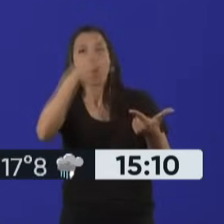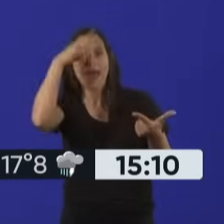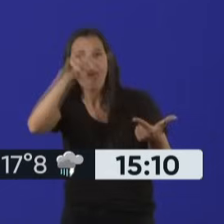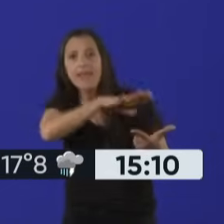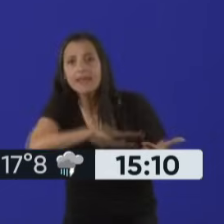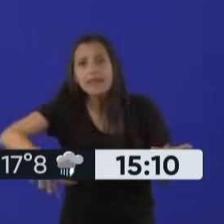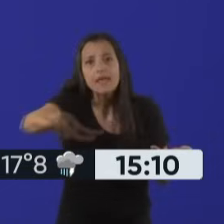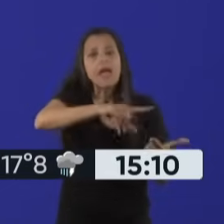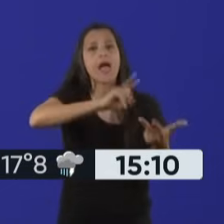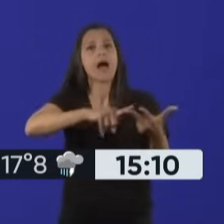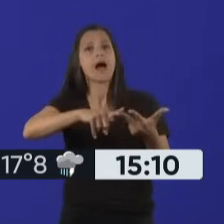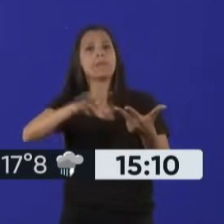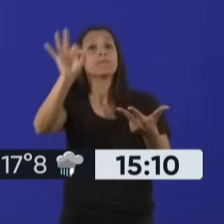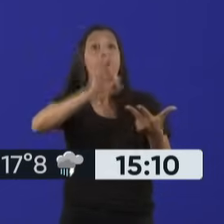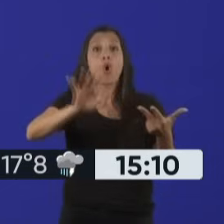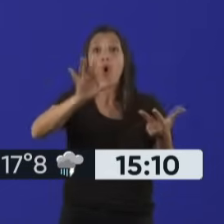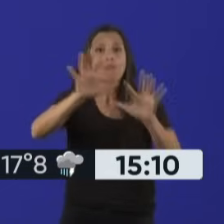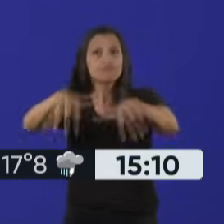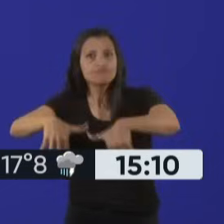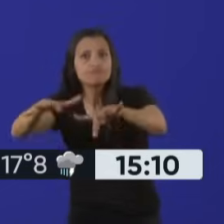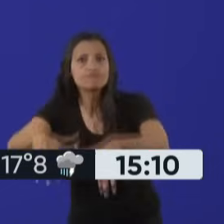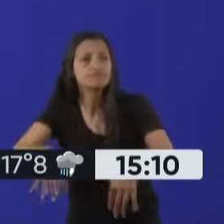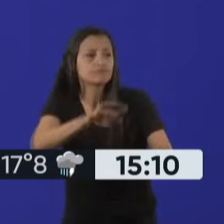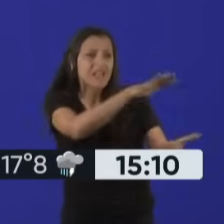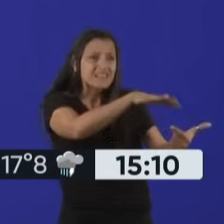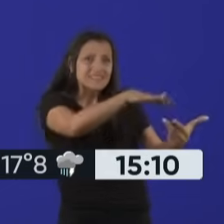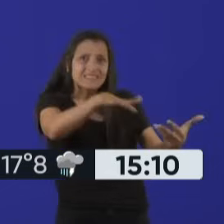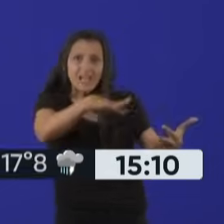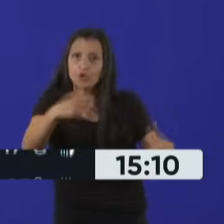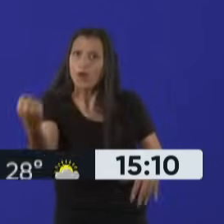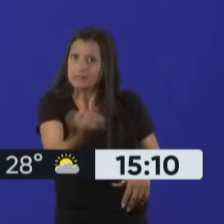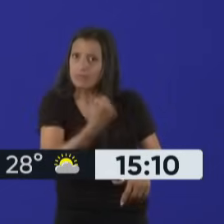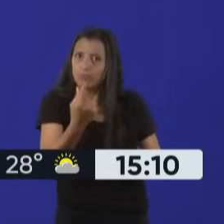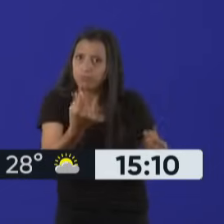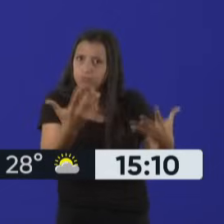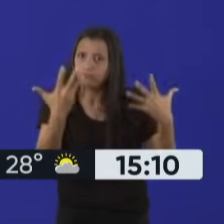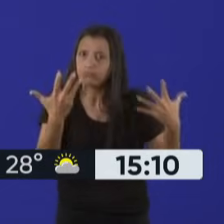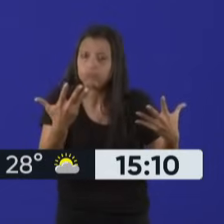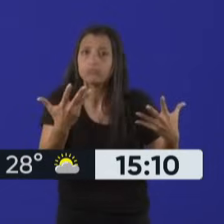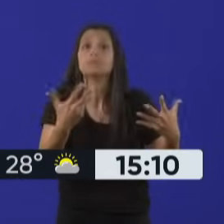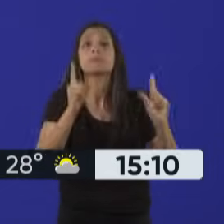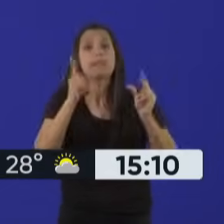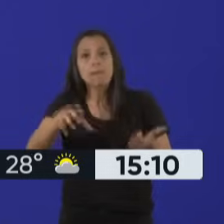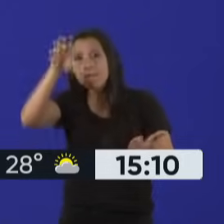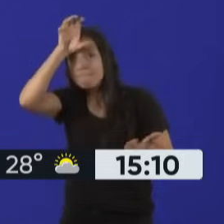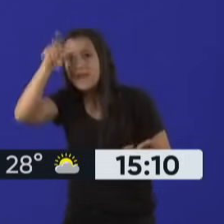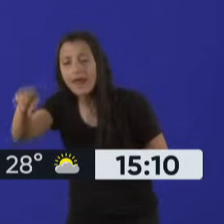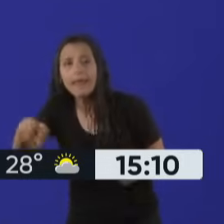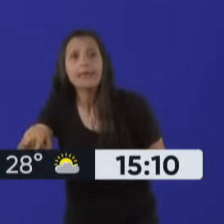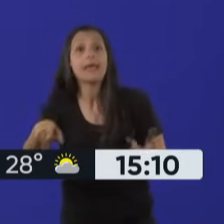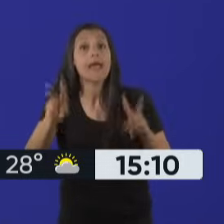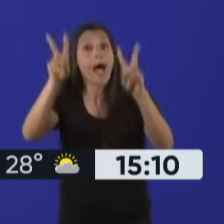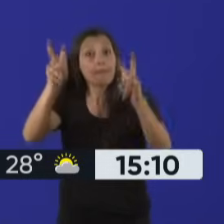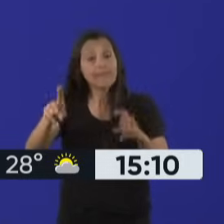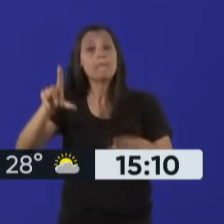tiene que ver, o sea, el agro, la ganadería, lo que tiene que ver con la minería, que tenemos el tema